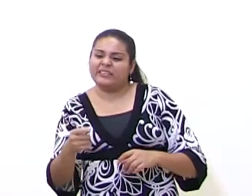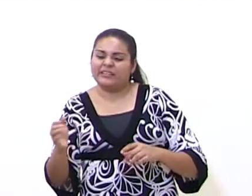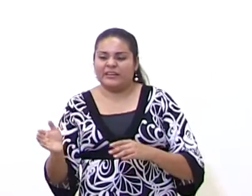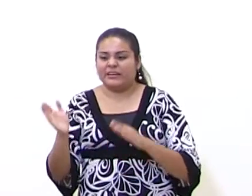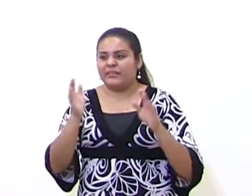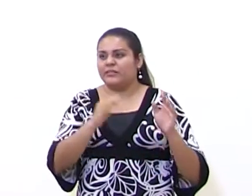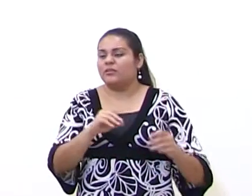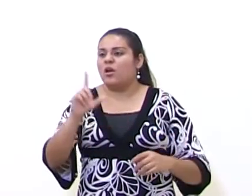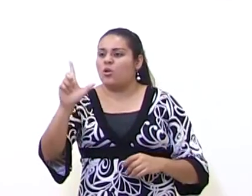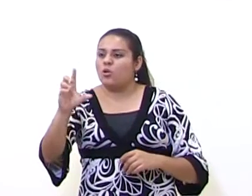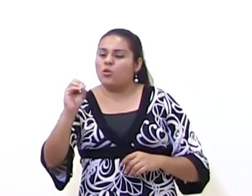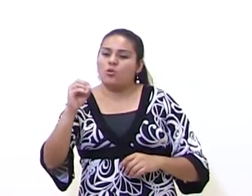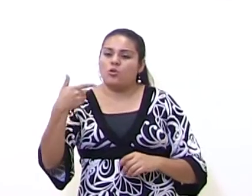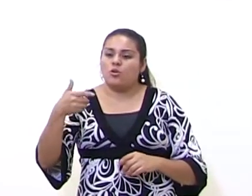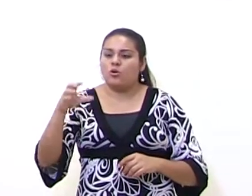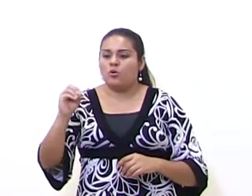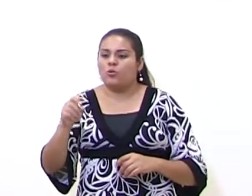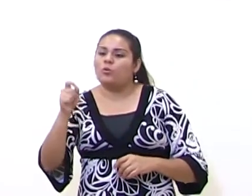irían como